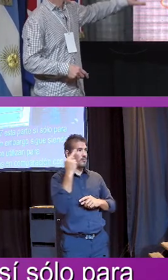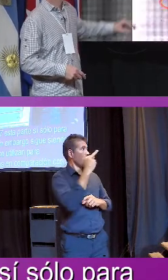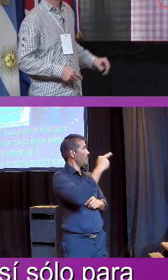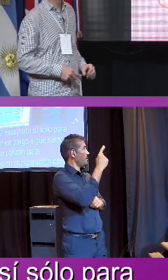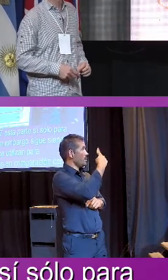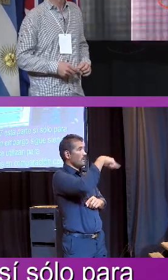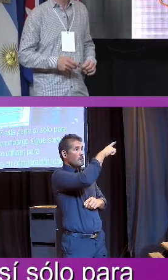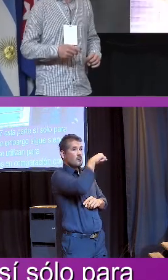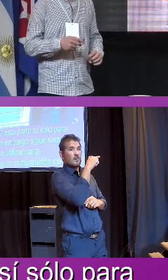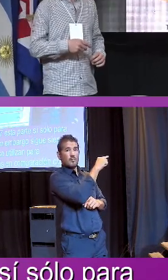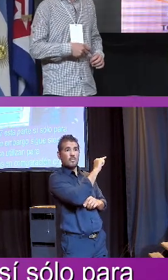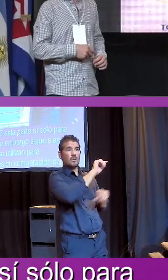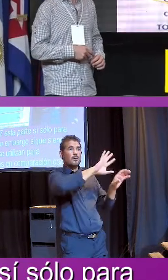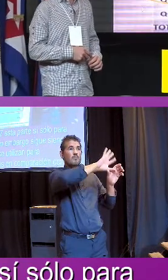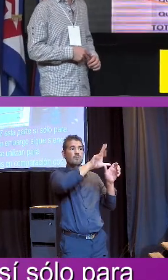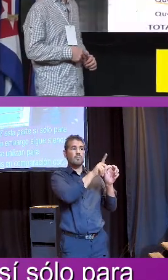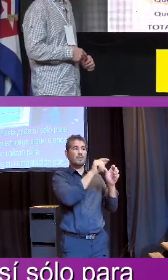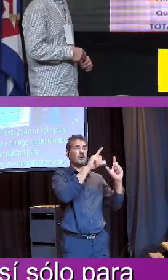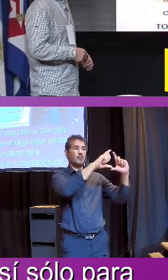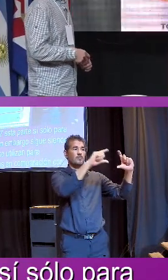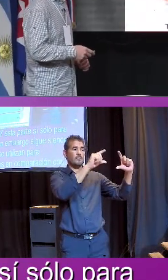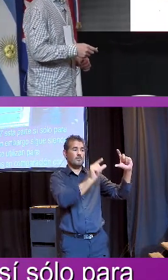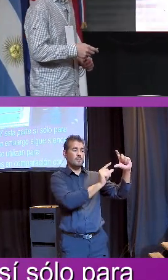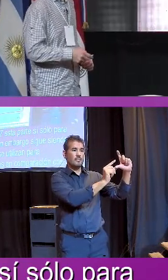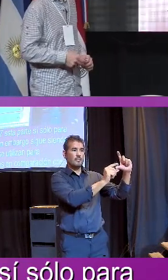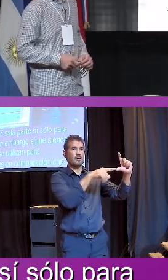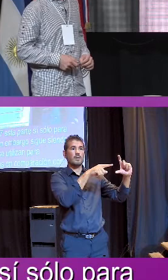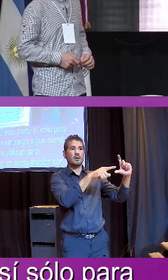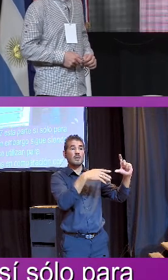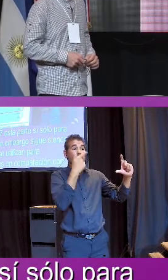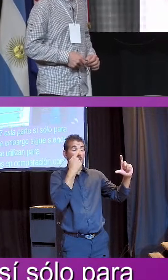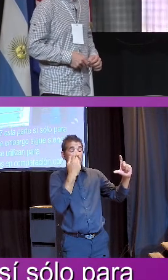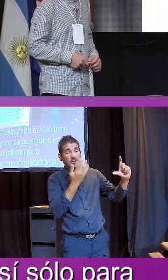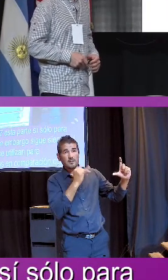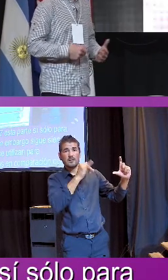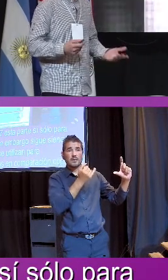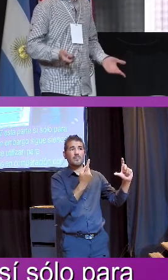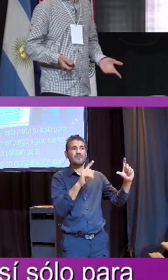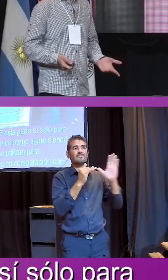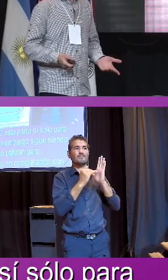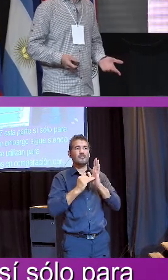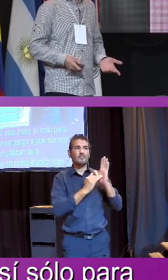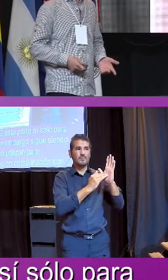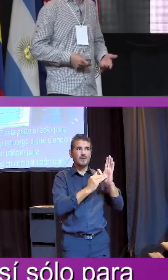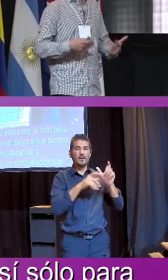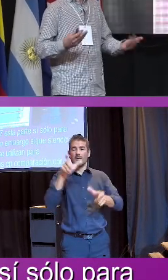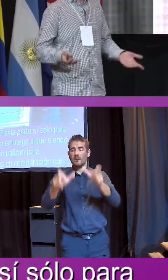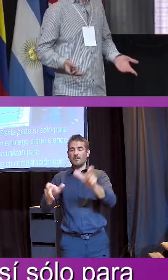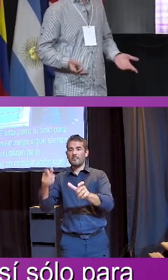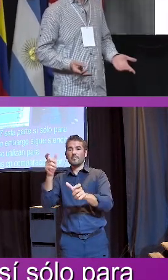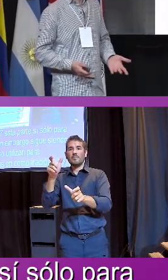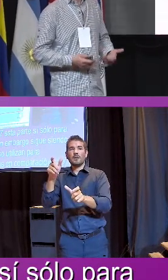factores causales, abordajes biológicos, ¿sí? Y tal vez para nosotros las prioridades todavía tienen más que ver con